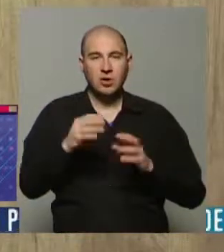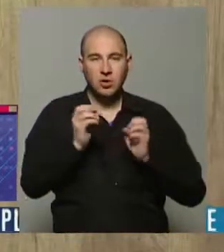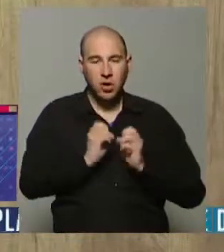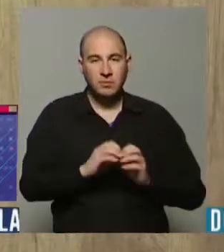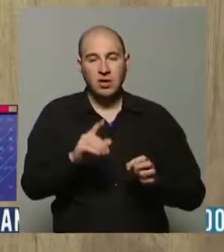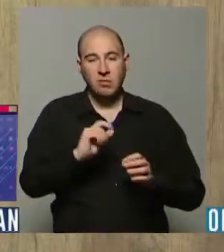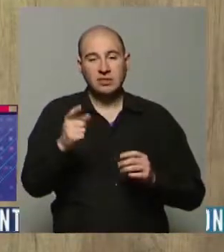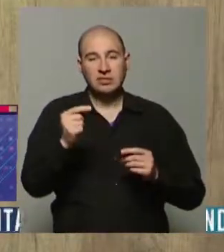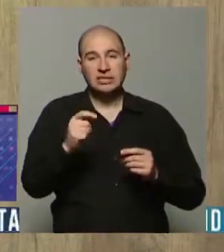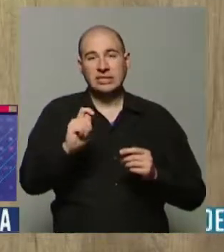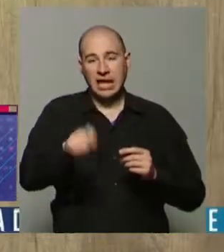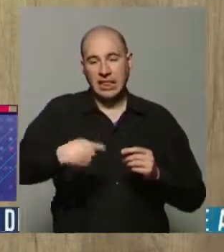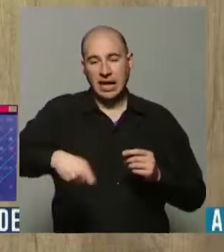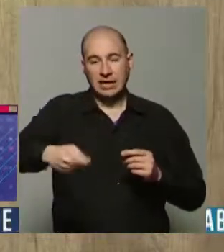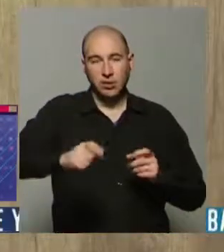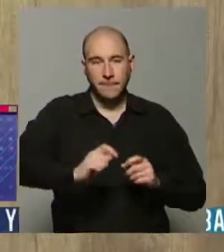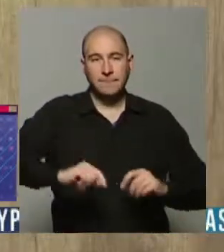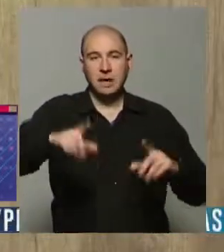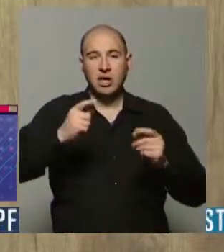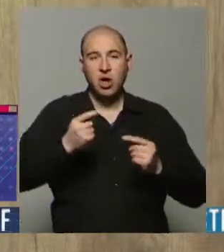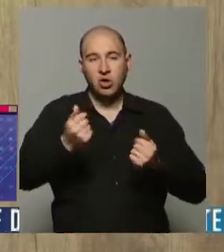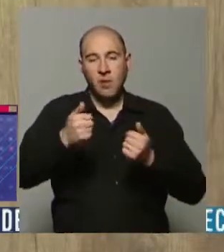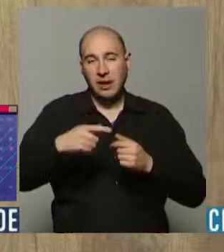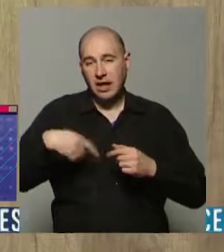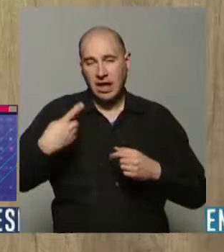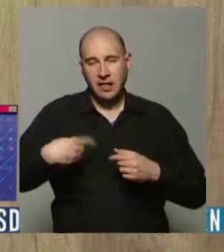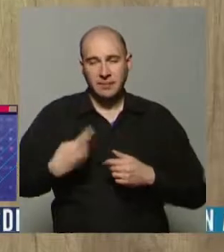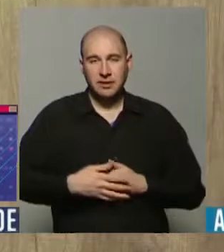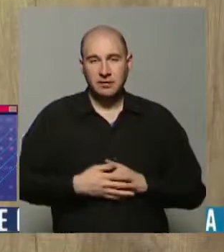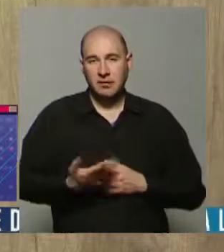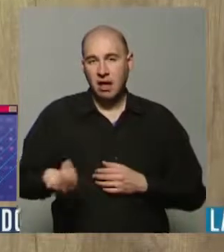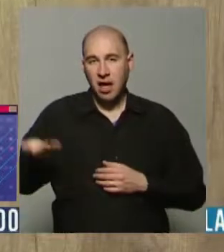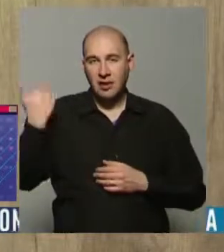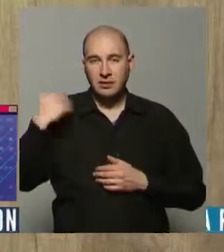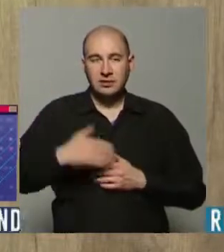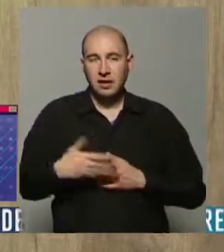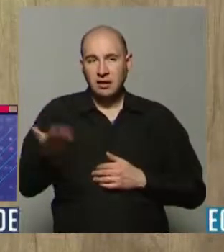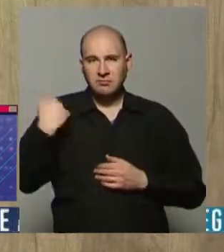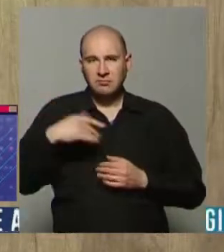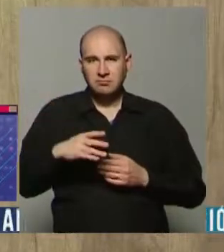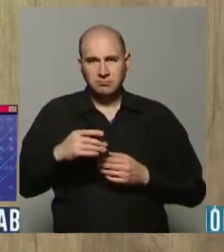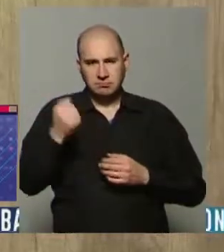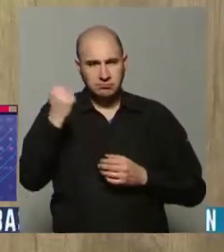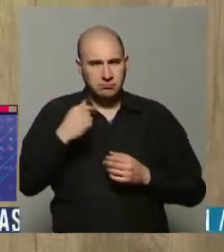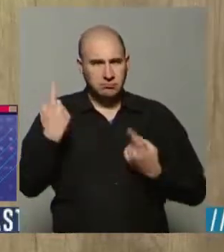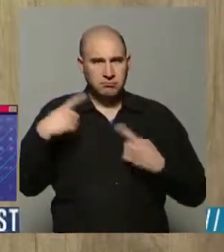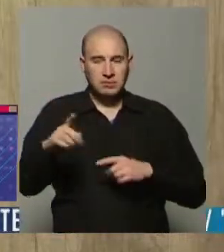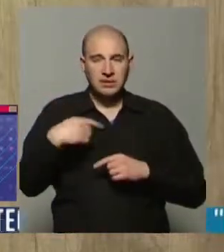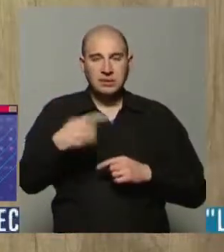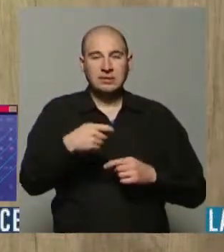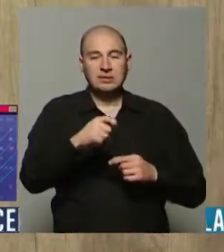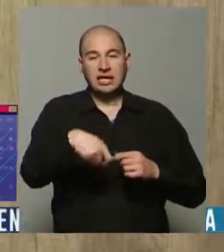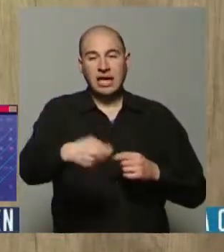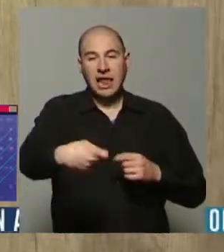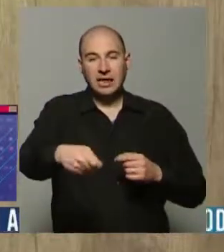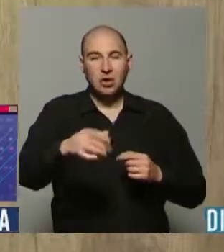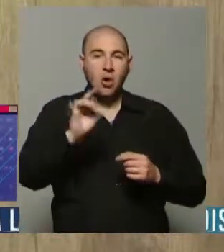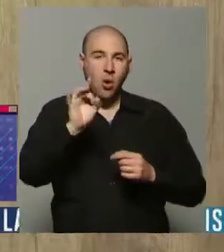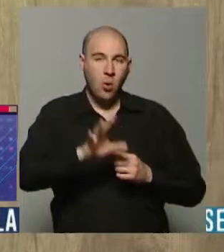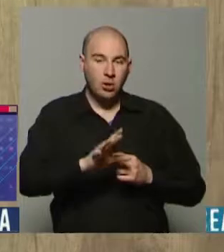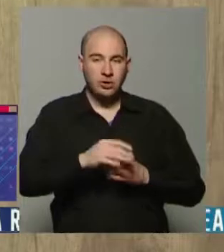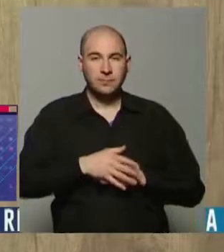crédito. Con respecto a los niveles de pago que viene existiendo en los consumidores, yo